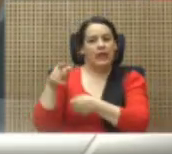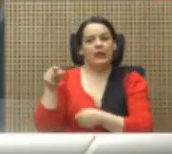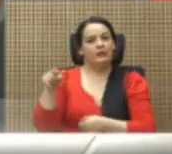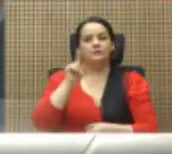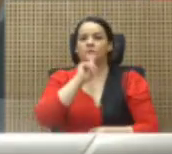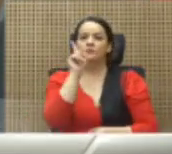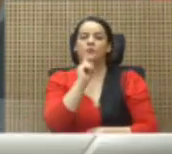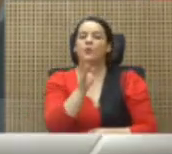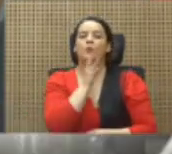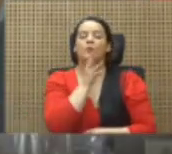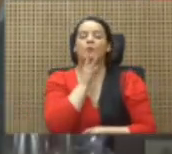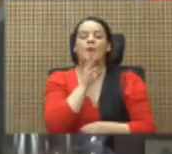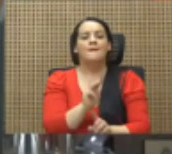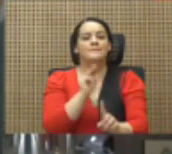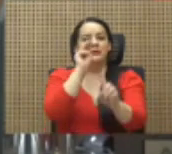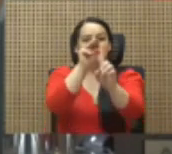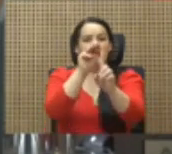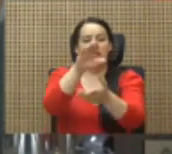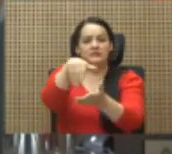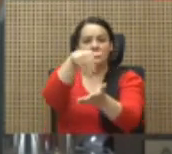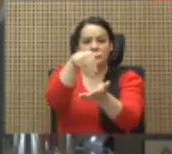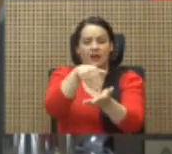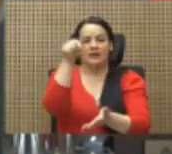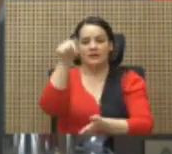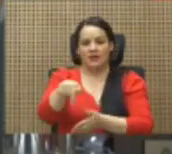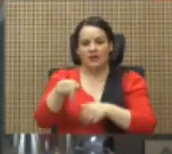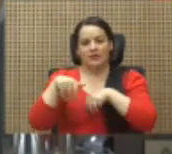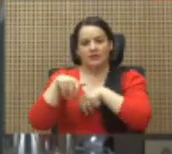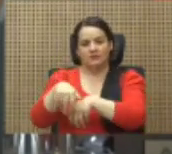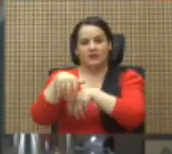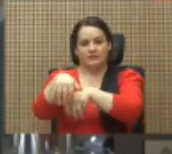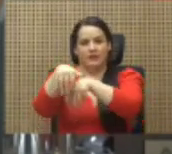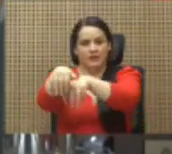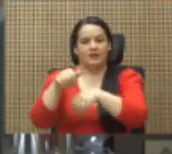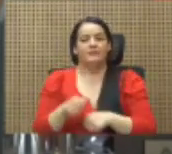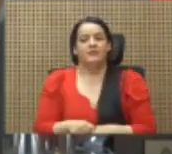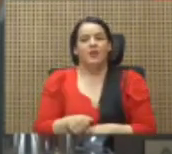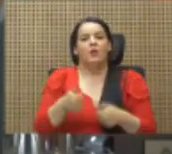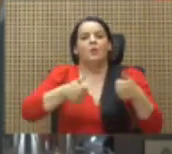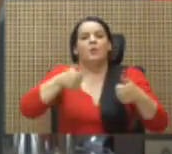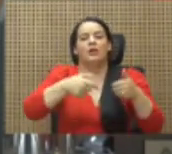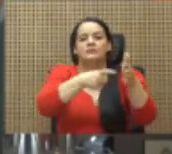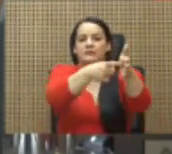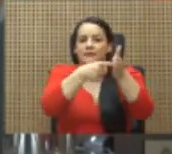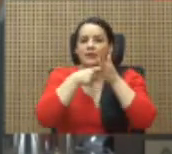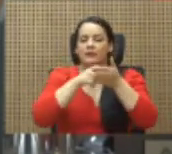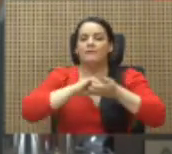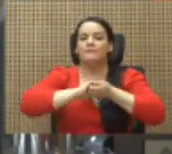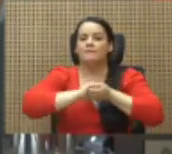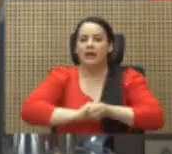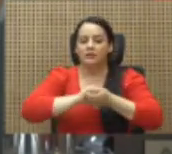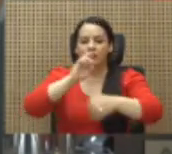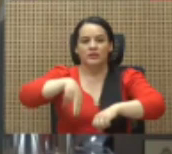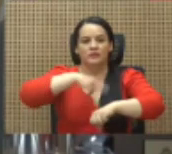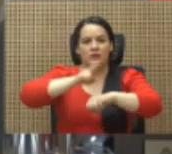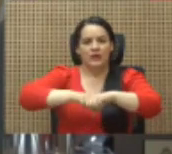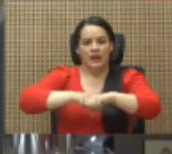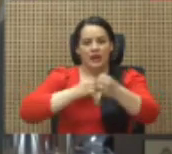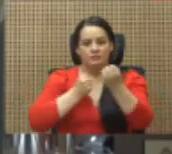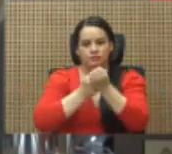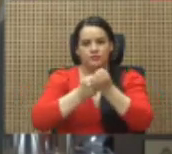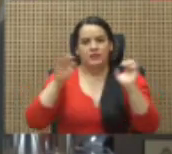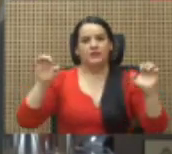al mensaje central del movimiento, que fue la demanda por un pacto nacional por la